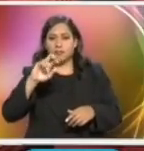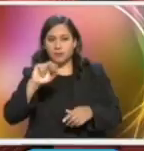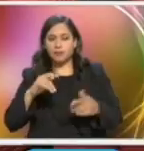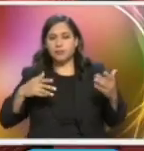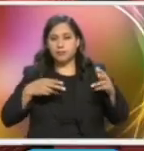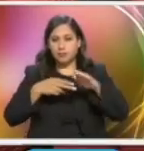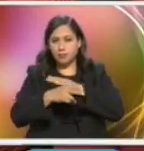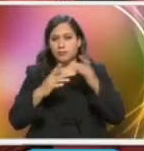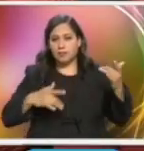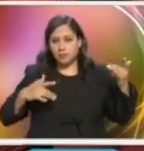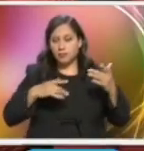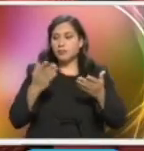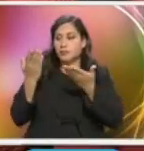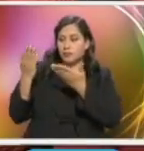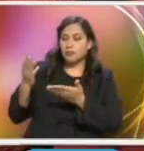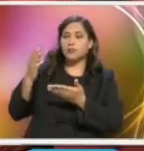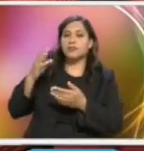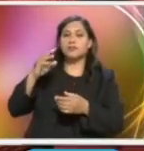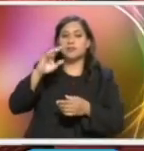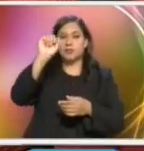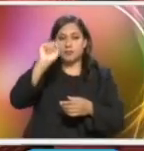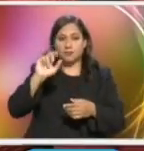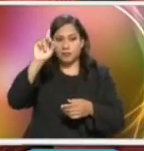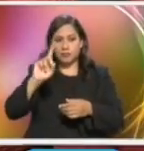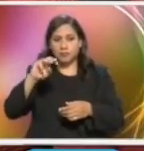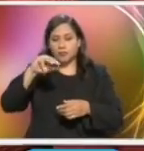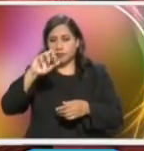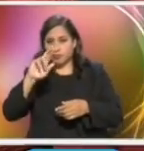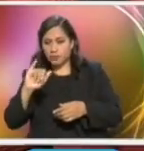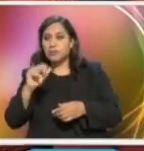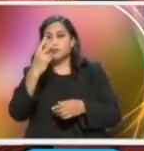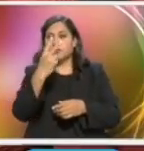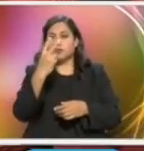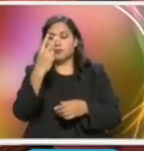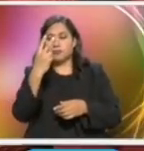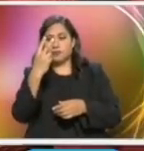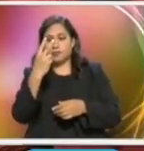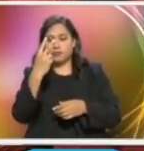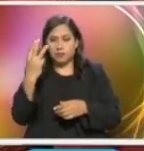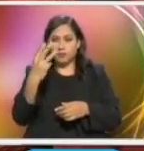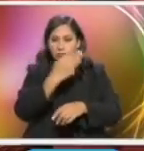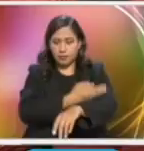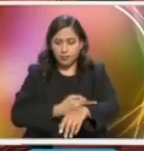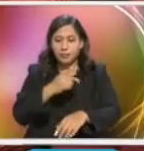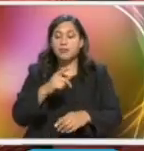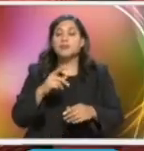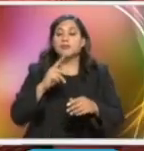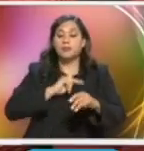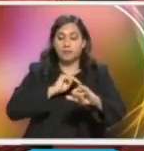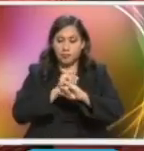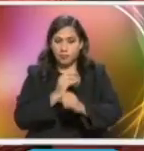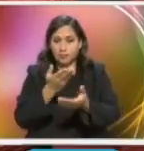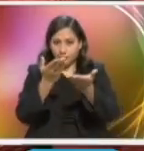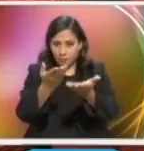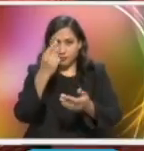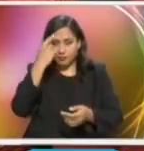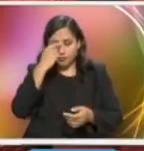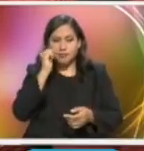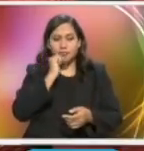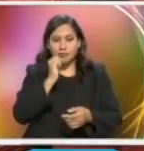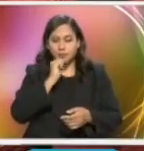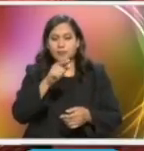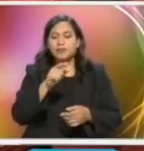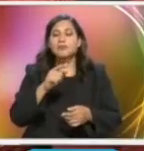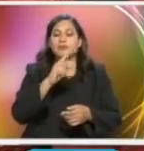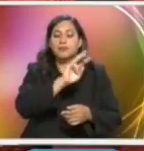poder ver el trabajo de María, es sábados y domingos a partir de las 2 de la tarde. Y bueno, nuestras redes sociales siempre están ahí disponibles para todos. La página